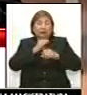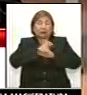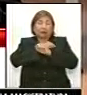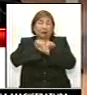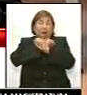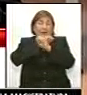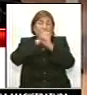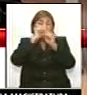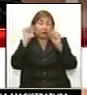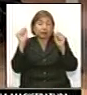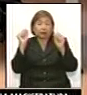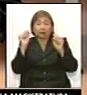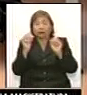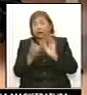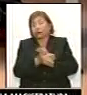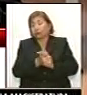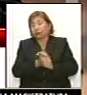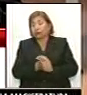madrugada,